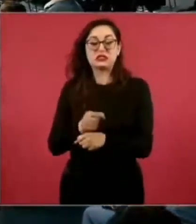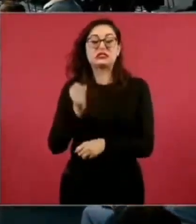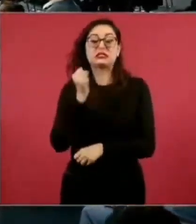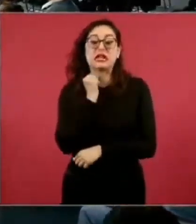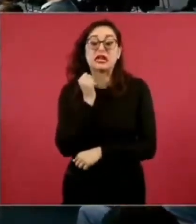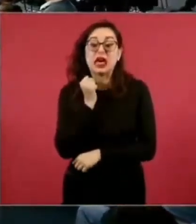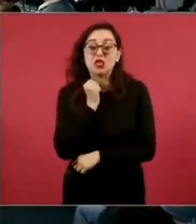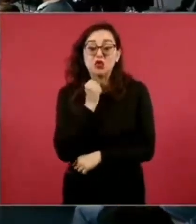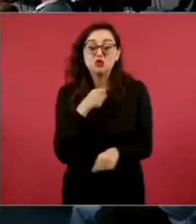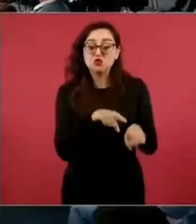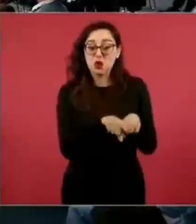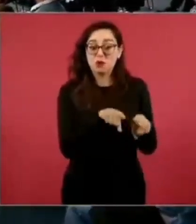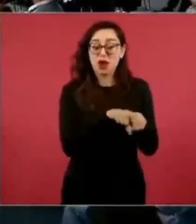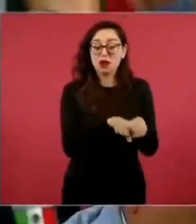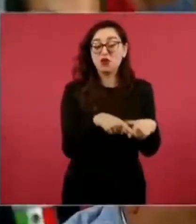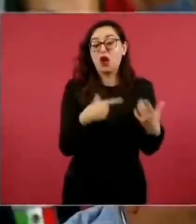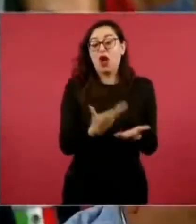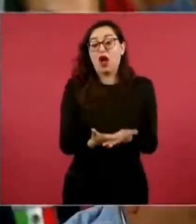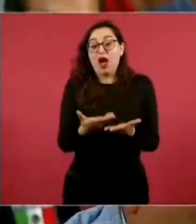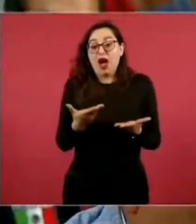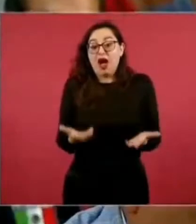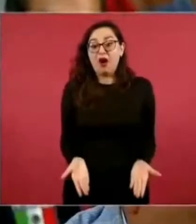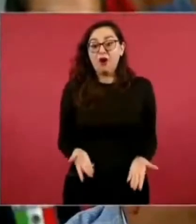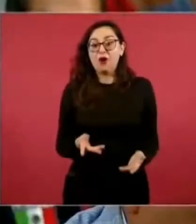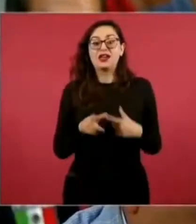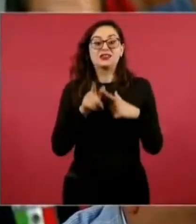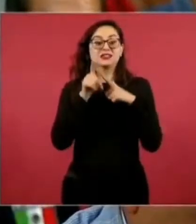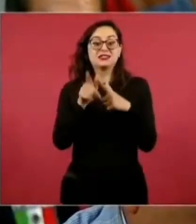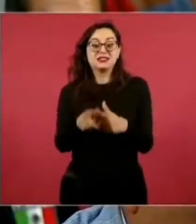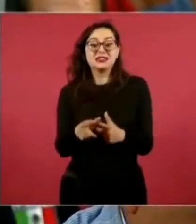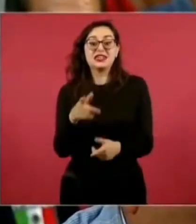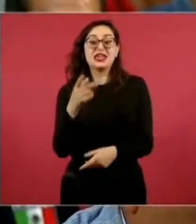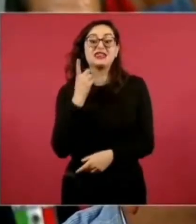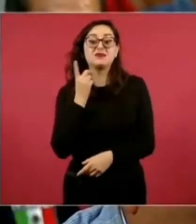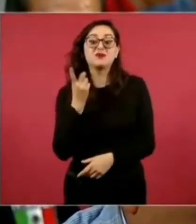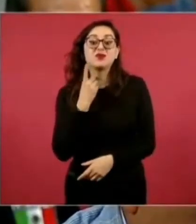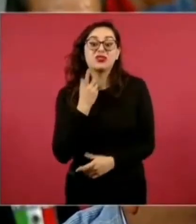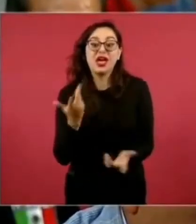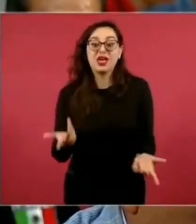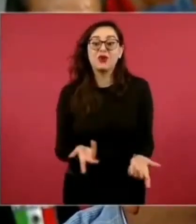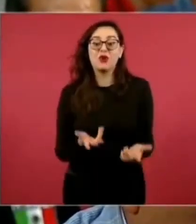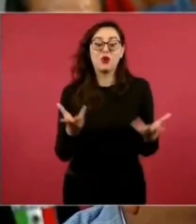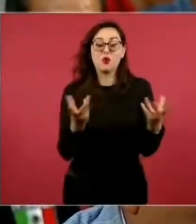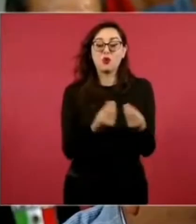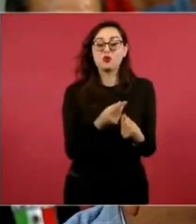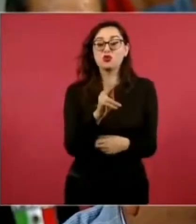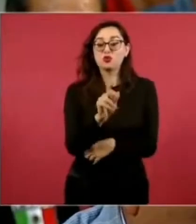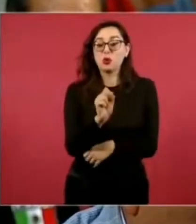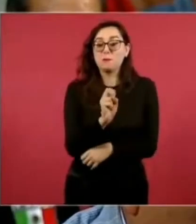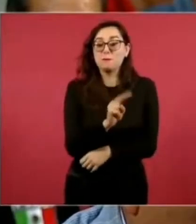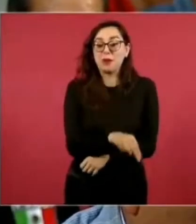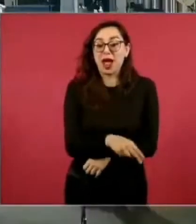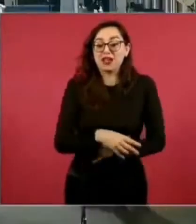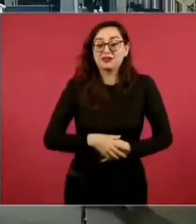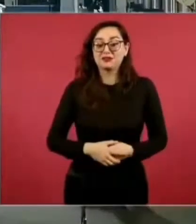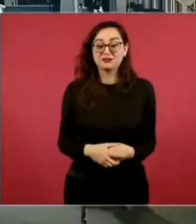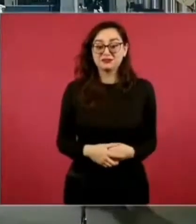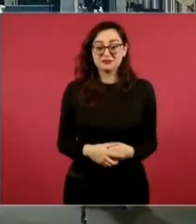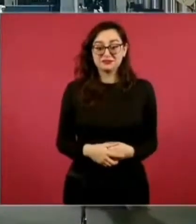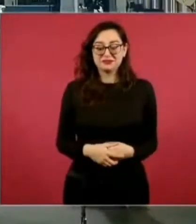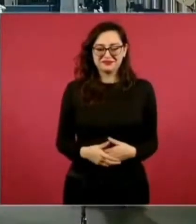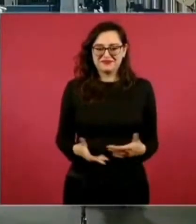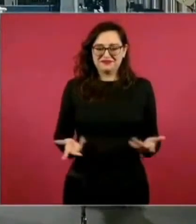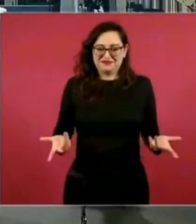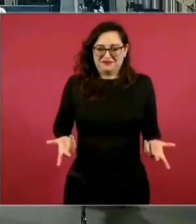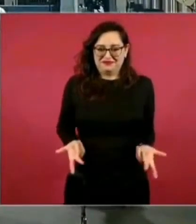local plurinominal por el Partido Acción Nacional dentro de unos días. Y yo me pregunto al final, ¿cómo se atreve